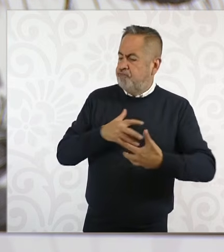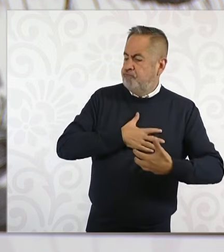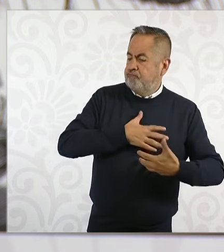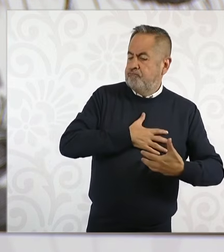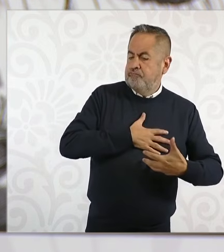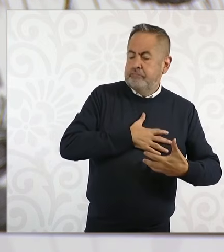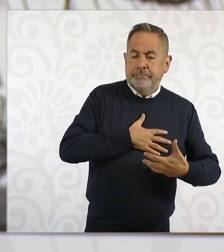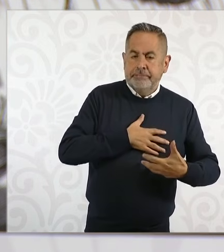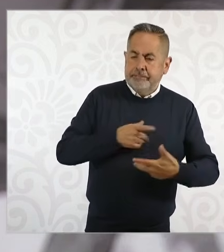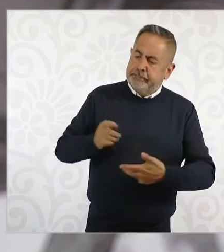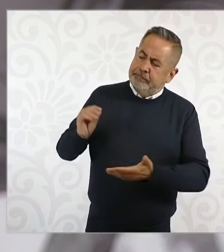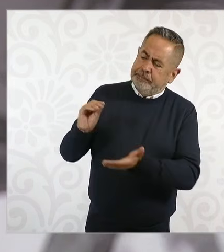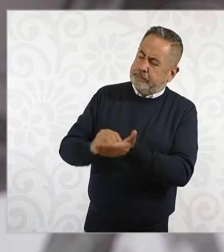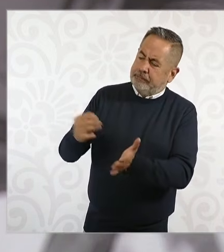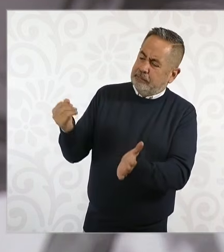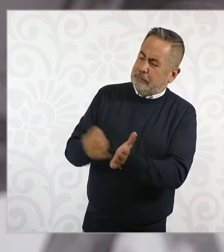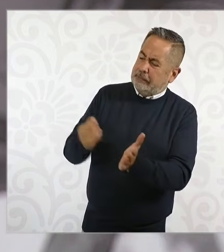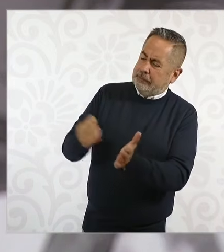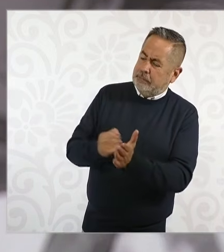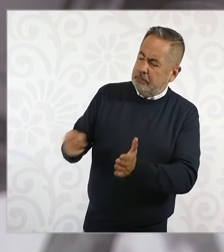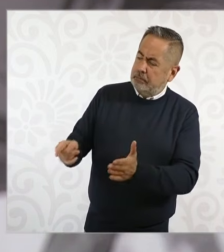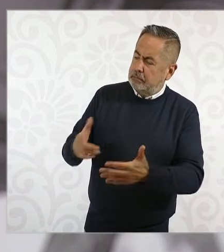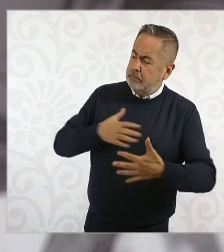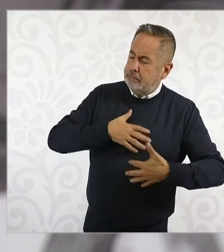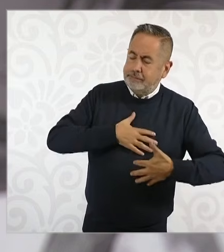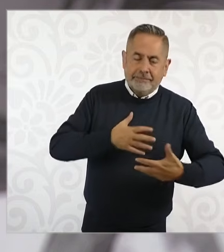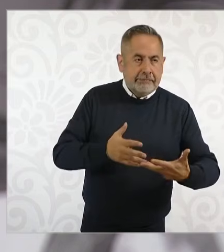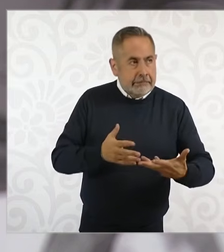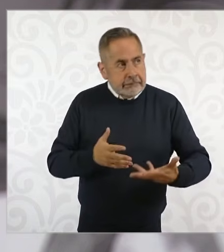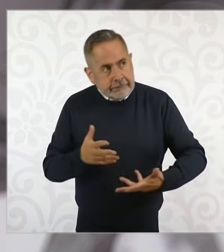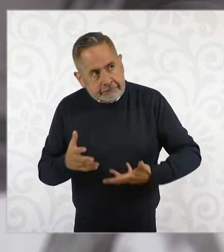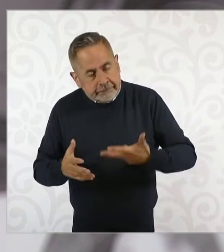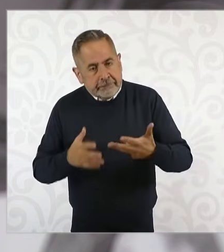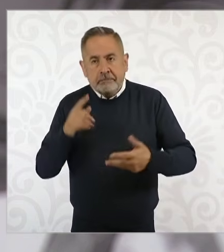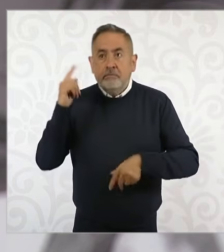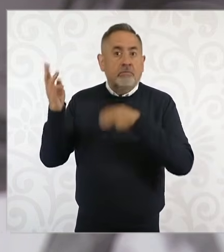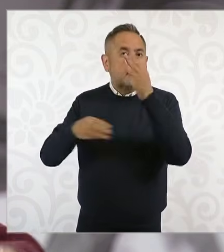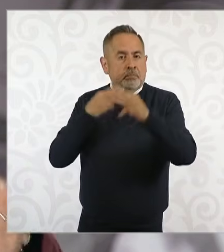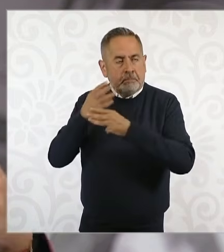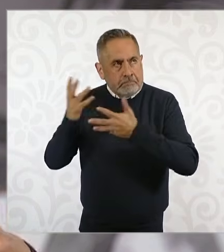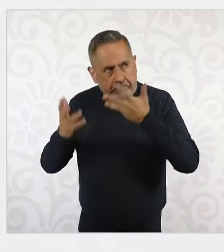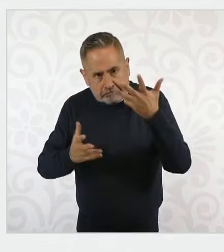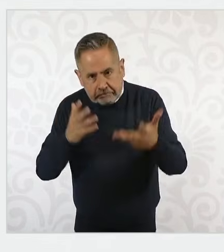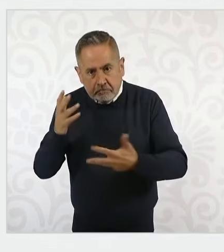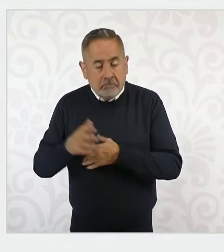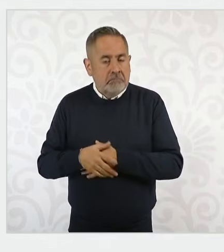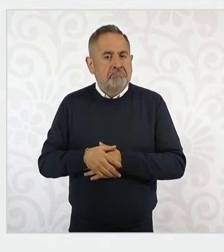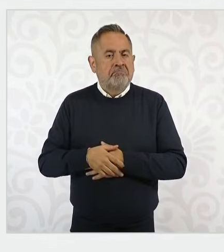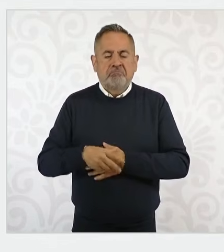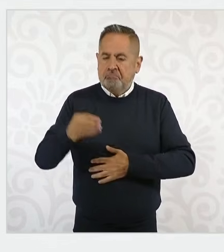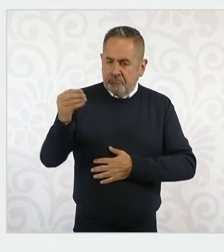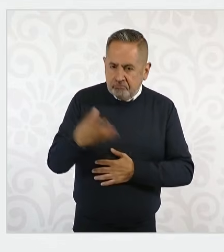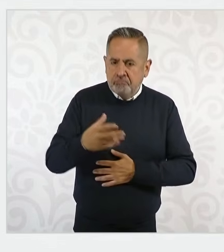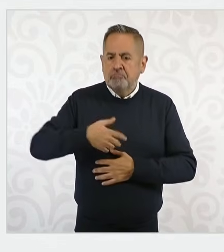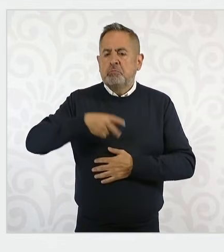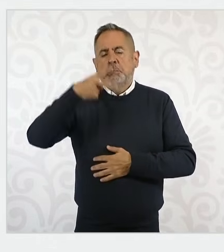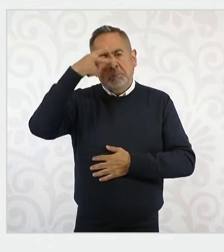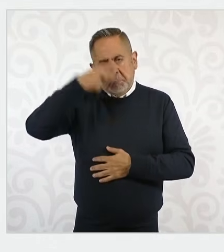de imposición de tarifas de distinto tipo a todos los países del mundo, en esas circunstancias vamos